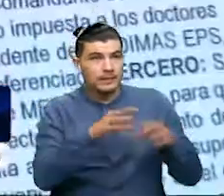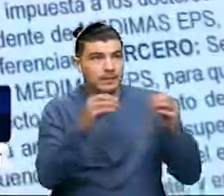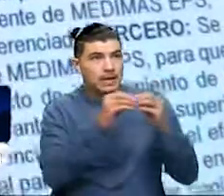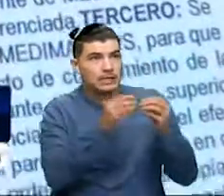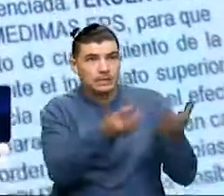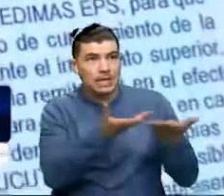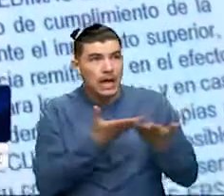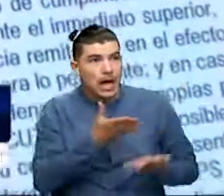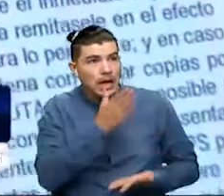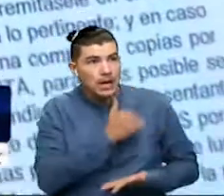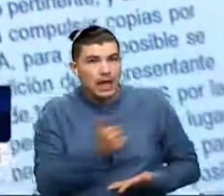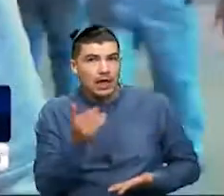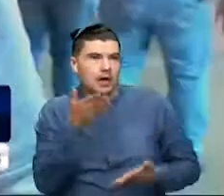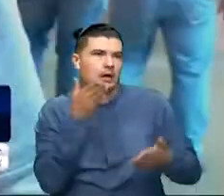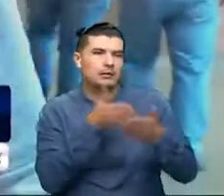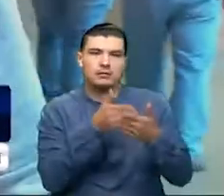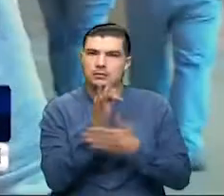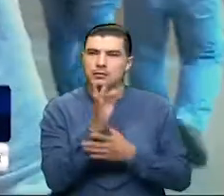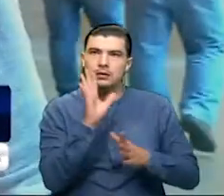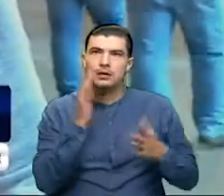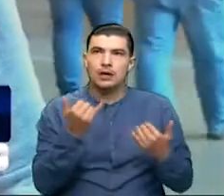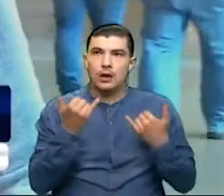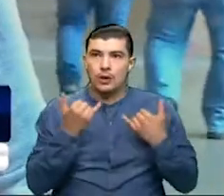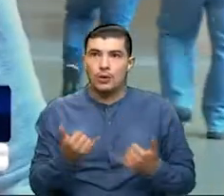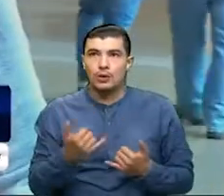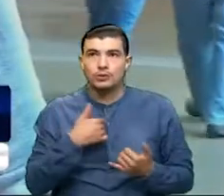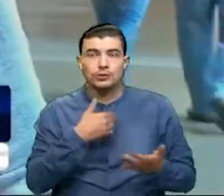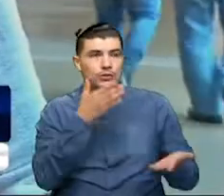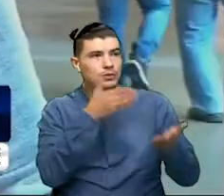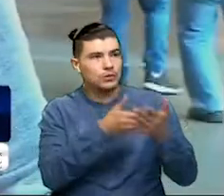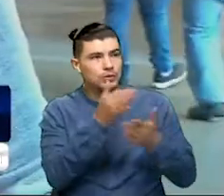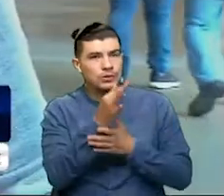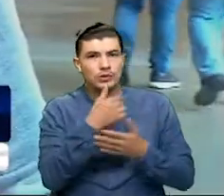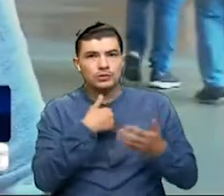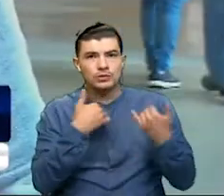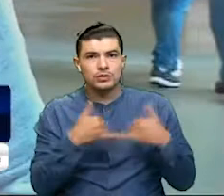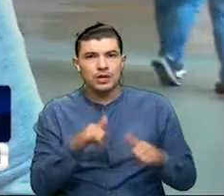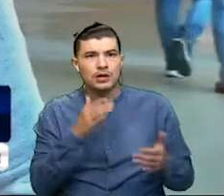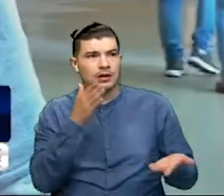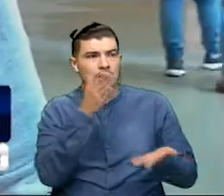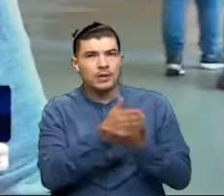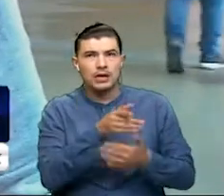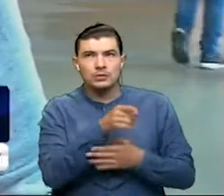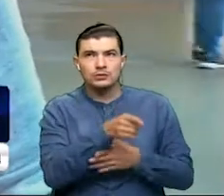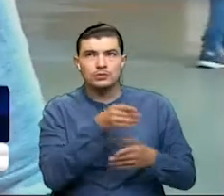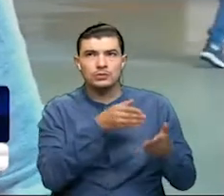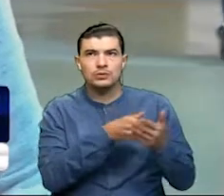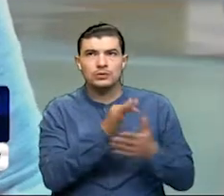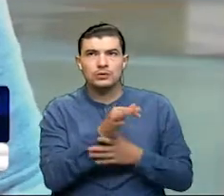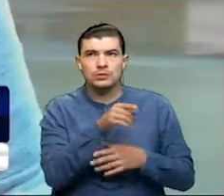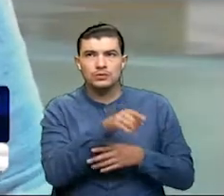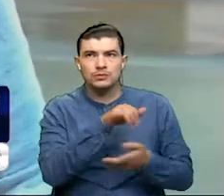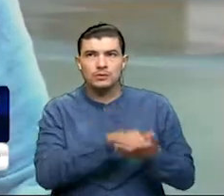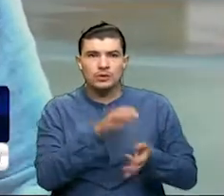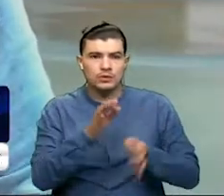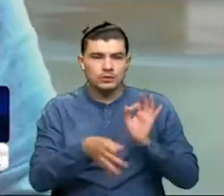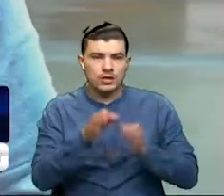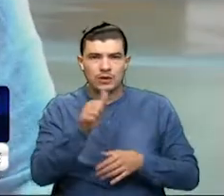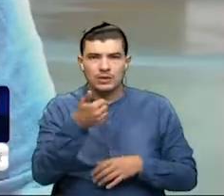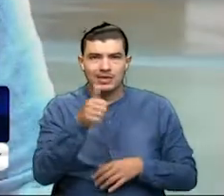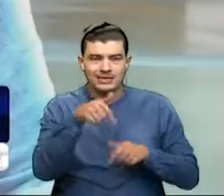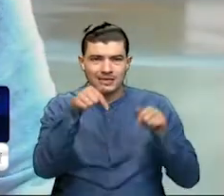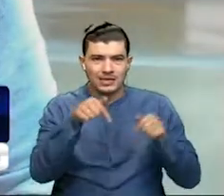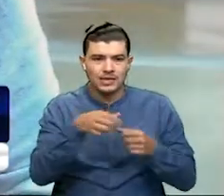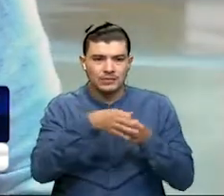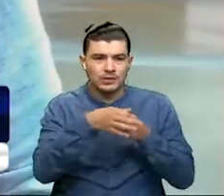respondía, entuteló. Hoy ya Medimás, con desacatos a esta tutela impetrada por el juzgado décimo municipal